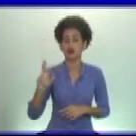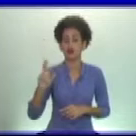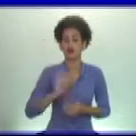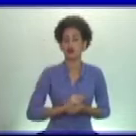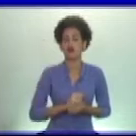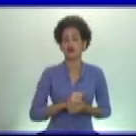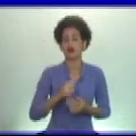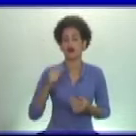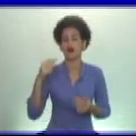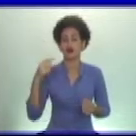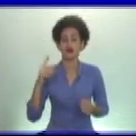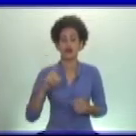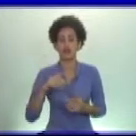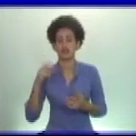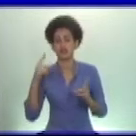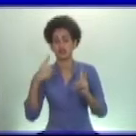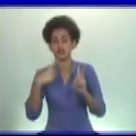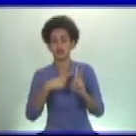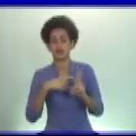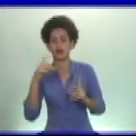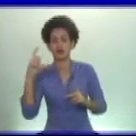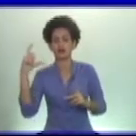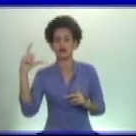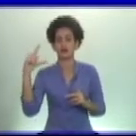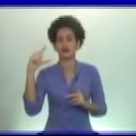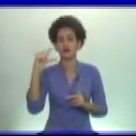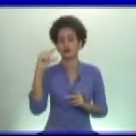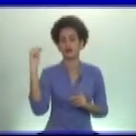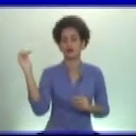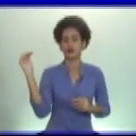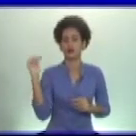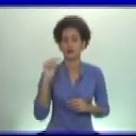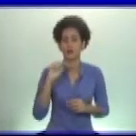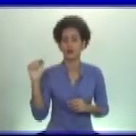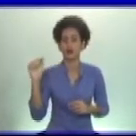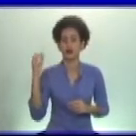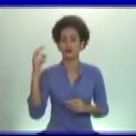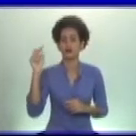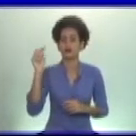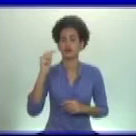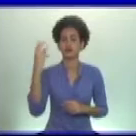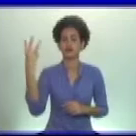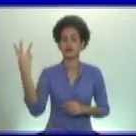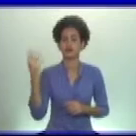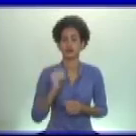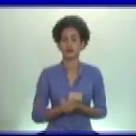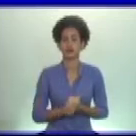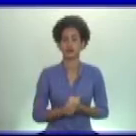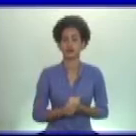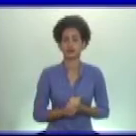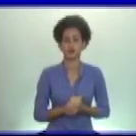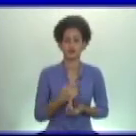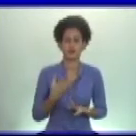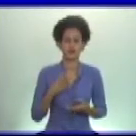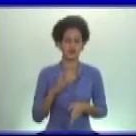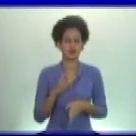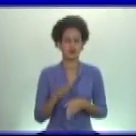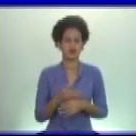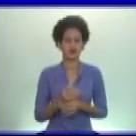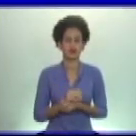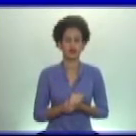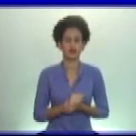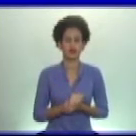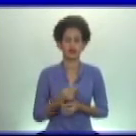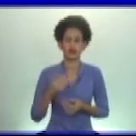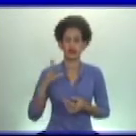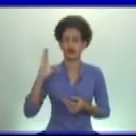3. Me dice después, es decreciente. Es decir, ¿qué quiere decir que sea decreciente? Que